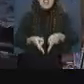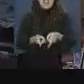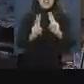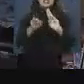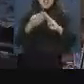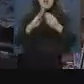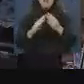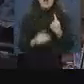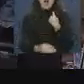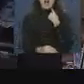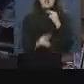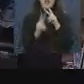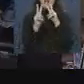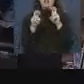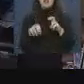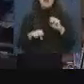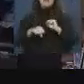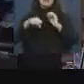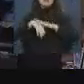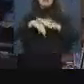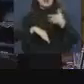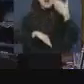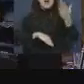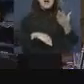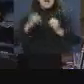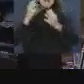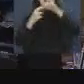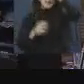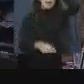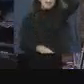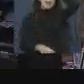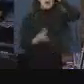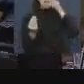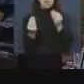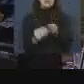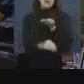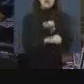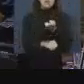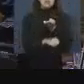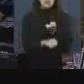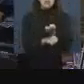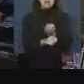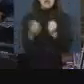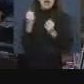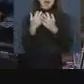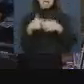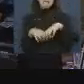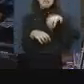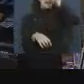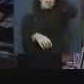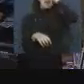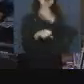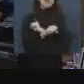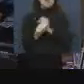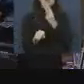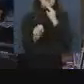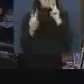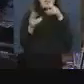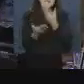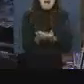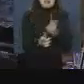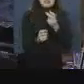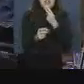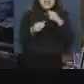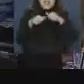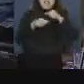afectadas el tema de las concesiones mineras que tenemos miles de solicitudes iciones mineras que no dejan vivir en paz a la gente que ha habitado toda una